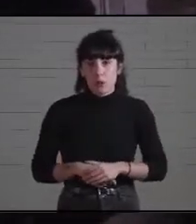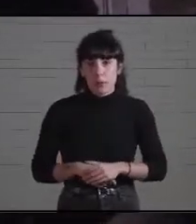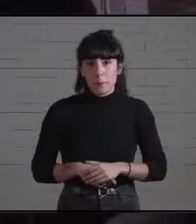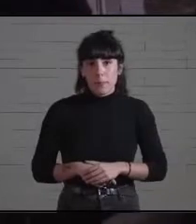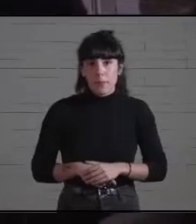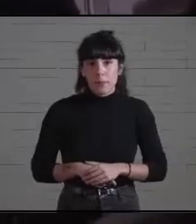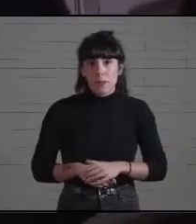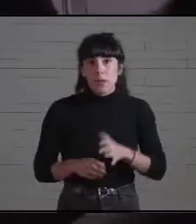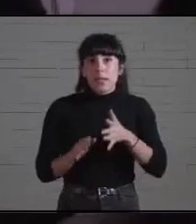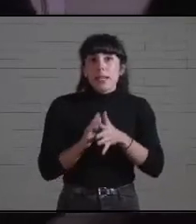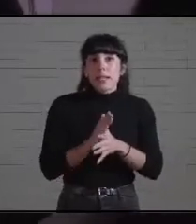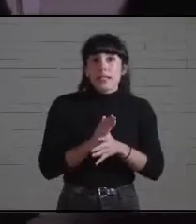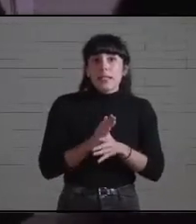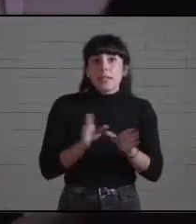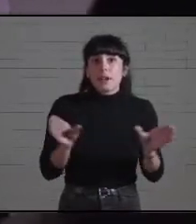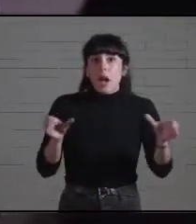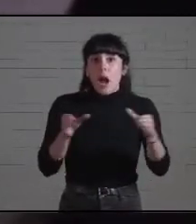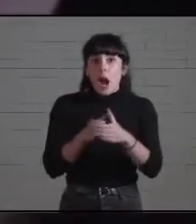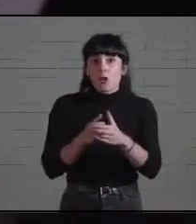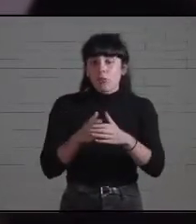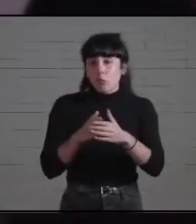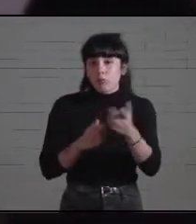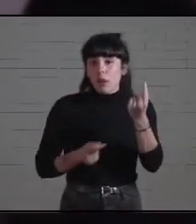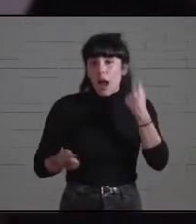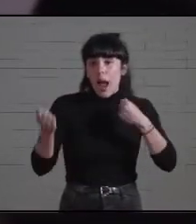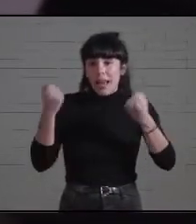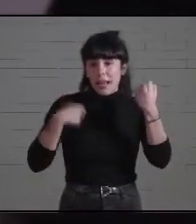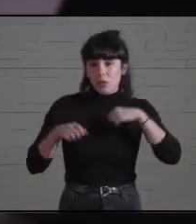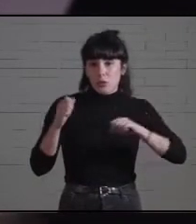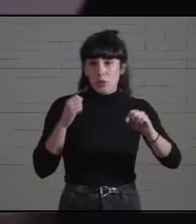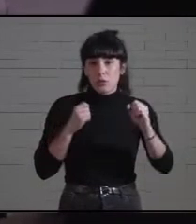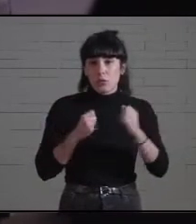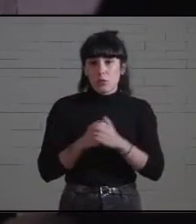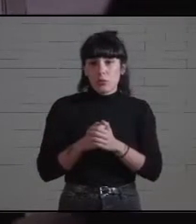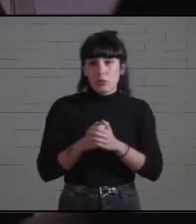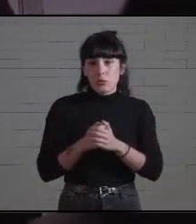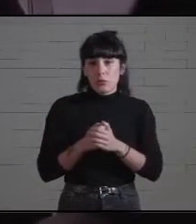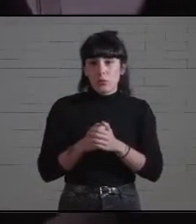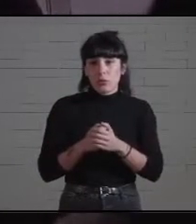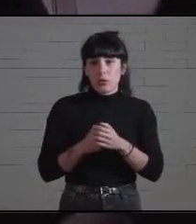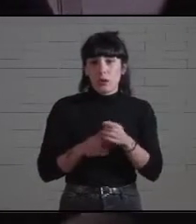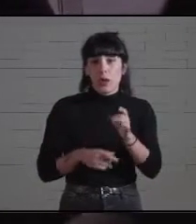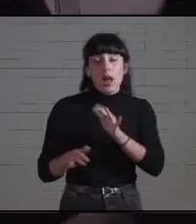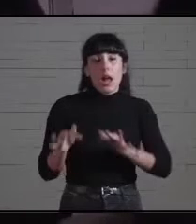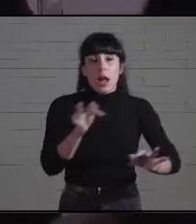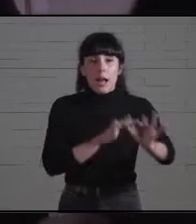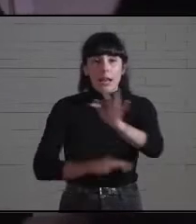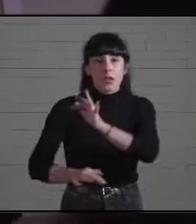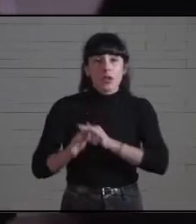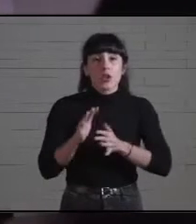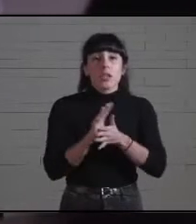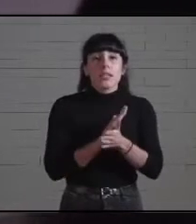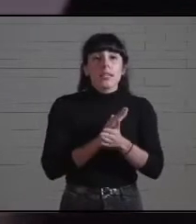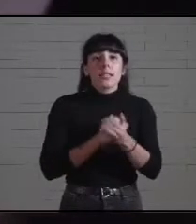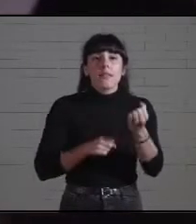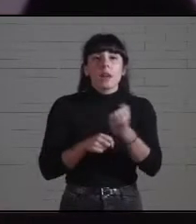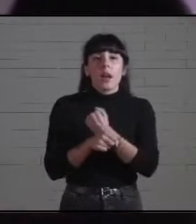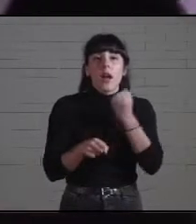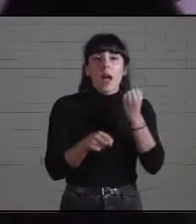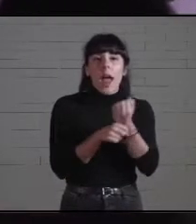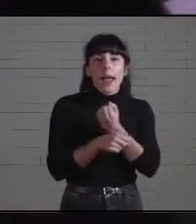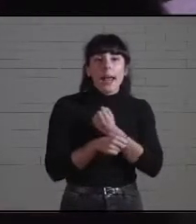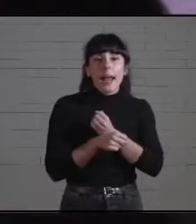con una muestra aleatoria y representativa de todo el territorio del Estado. Se hizo el trabajo de campo ya cuando